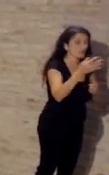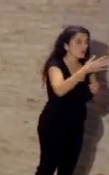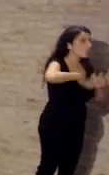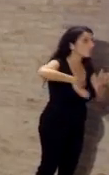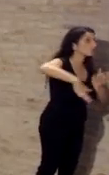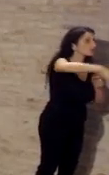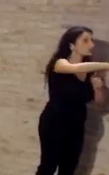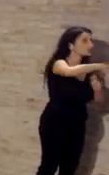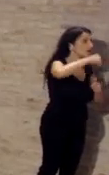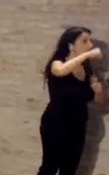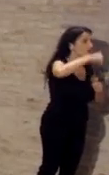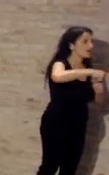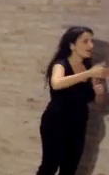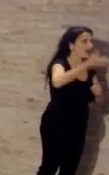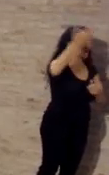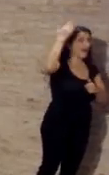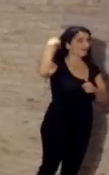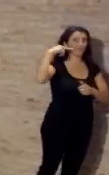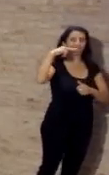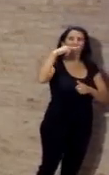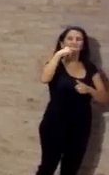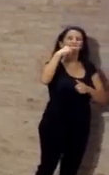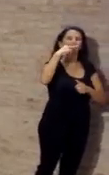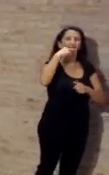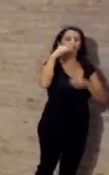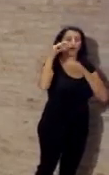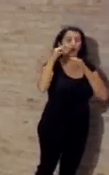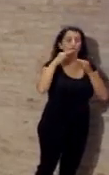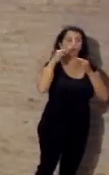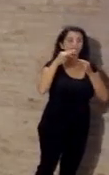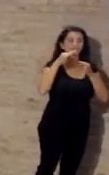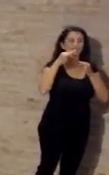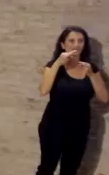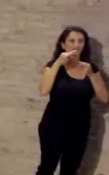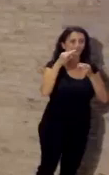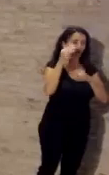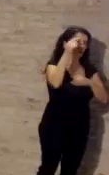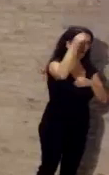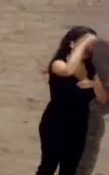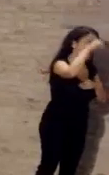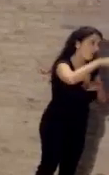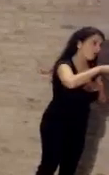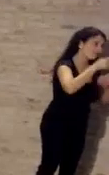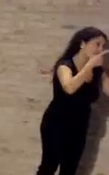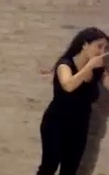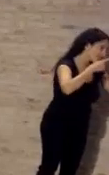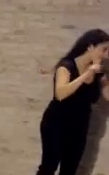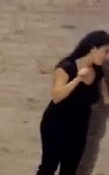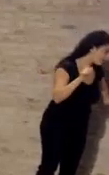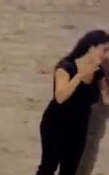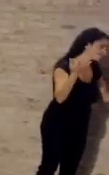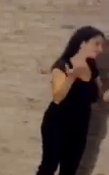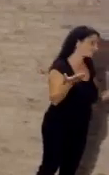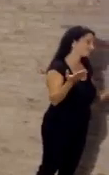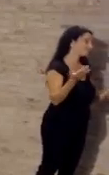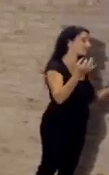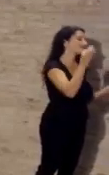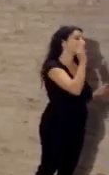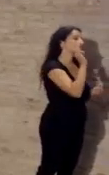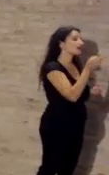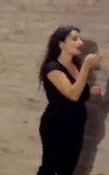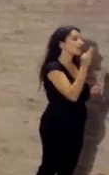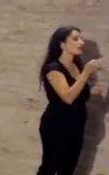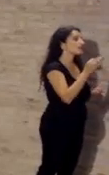ahora en este contexto el viernes hablábamos de un modo Y hoy la verdad que no porque sabemos que bueno